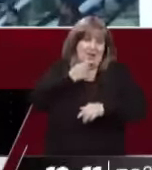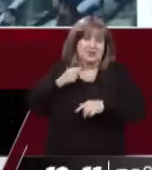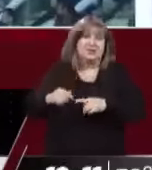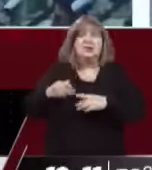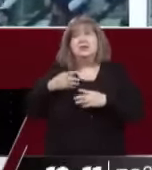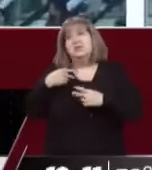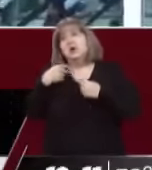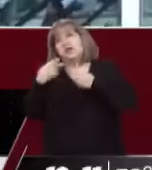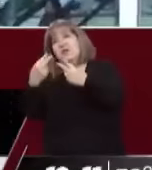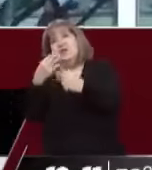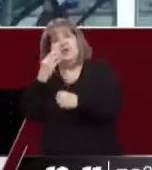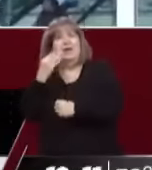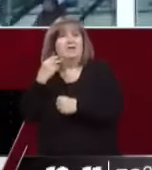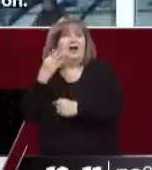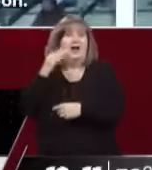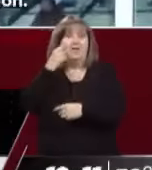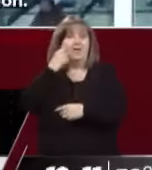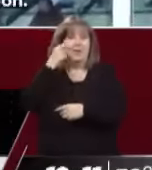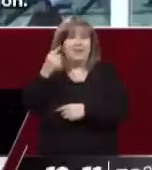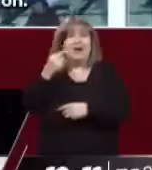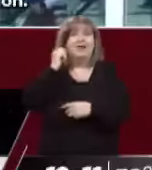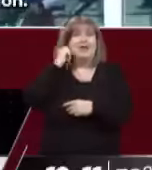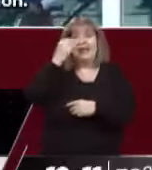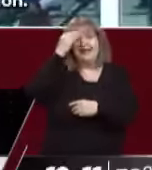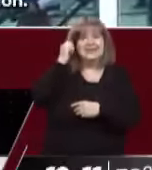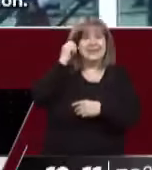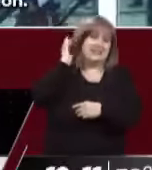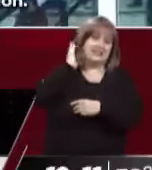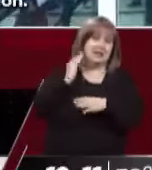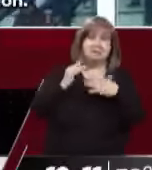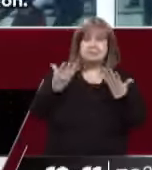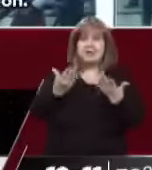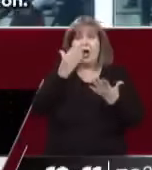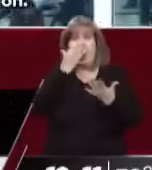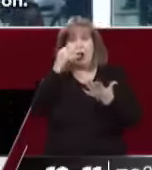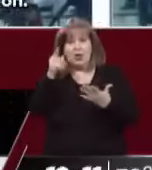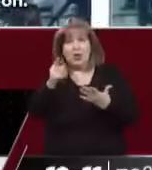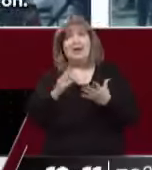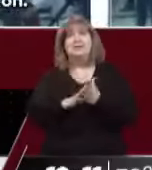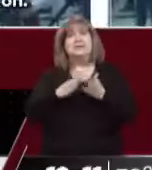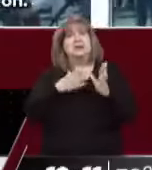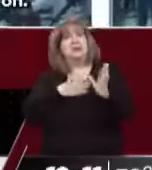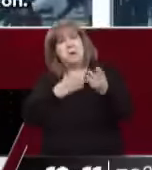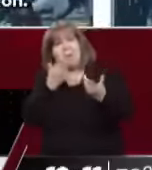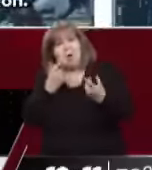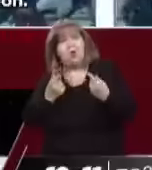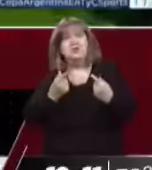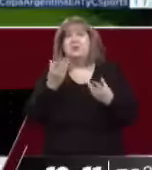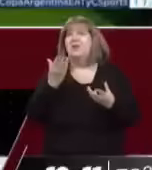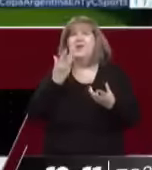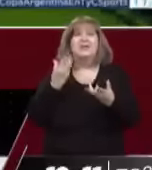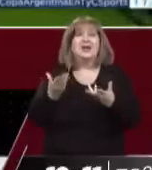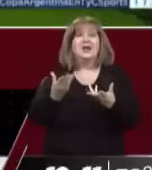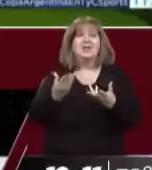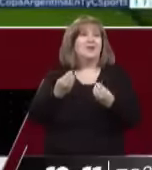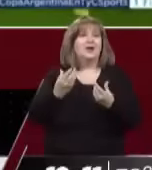vivir a Córdoba. Y ahí viví hasta los 15, 16 años, después ahí... ¿Por qué te hiciste taller en Córdoba? ¿Porque te gustaron los colores? ¿Porque te llevaron a la